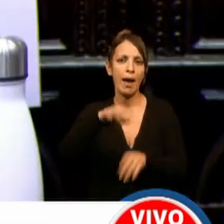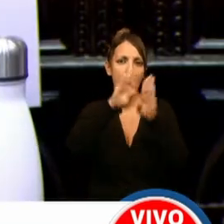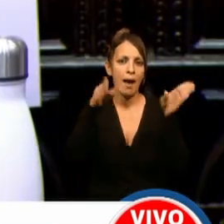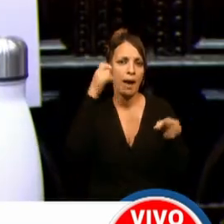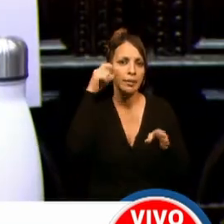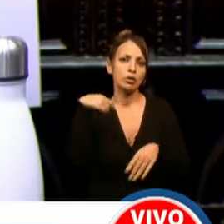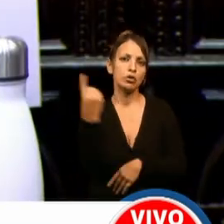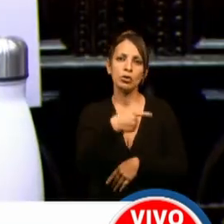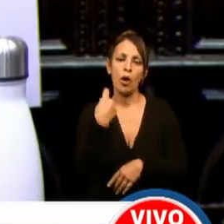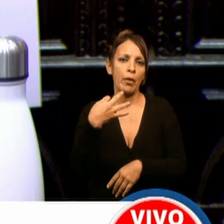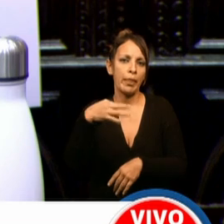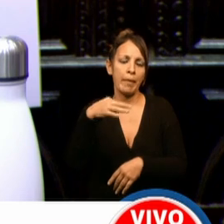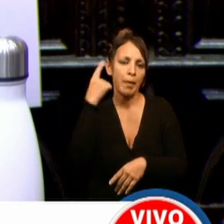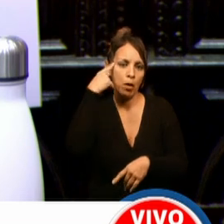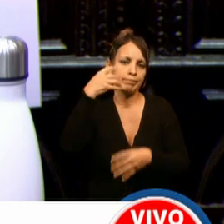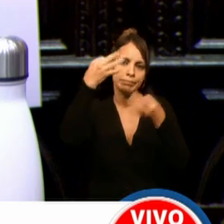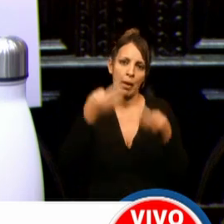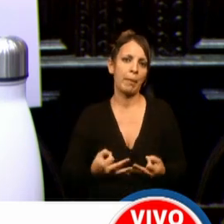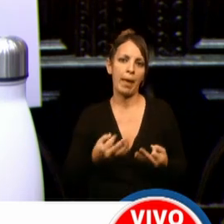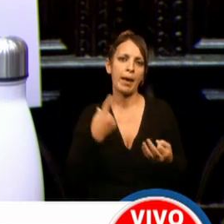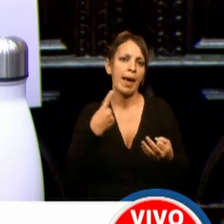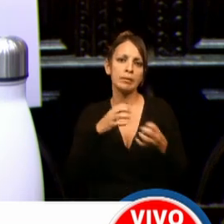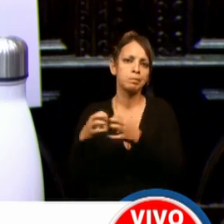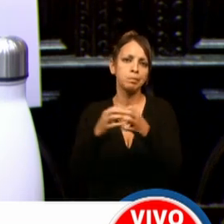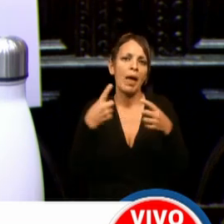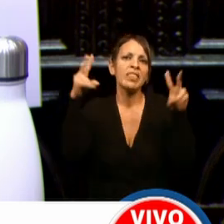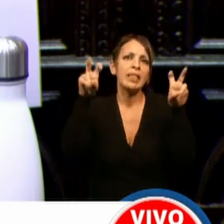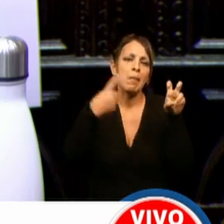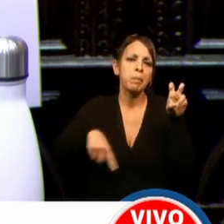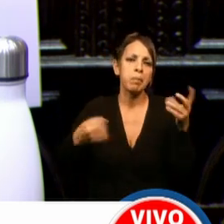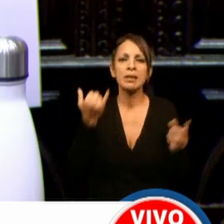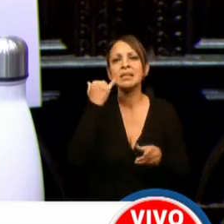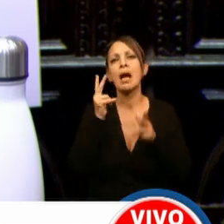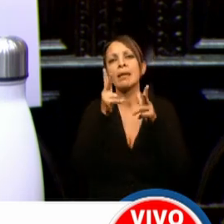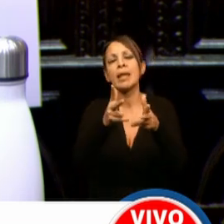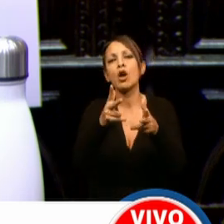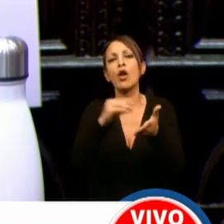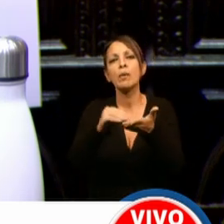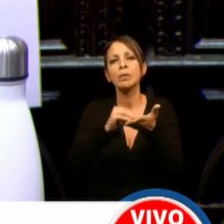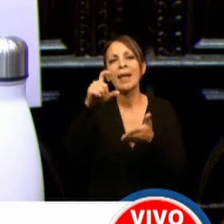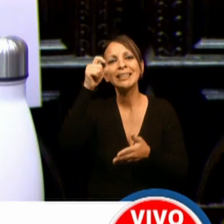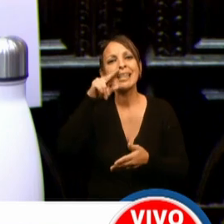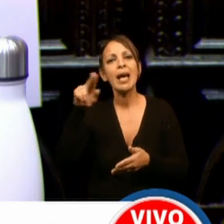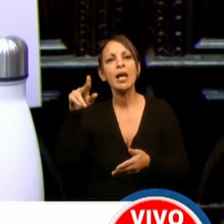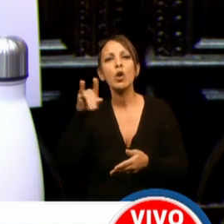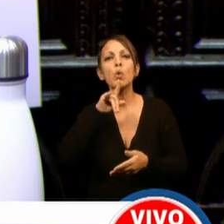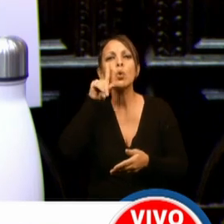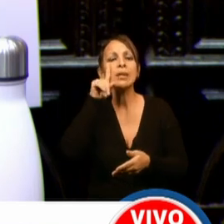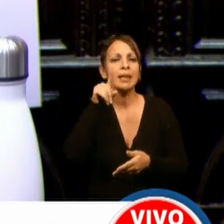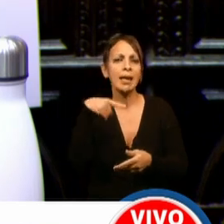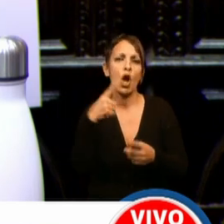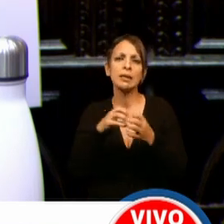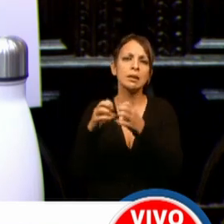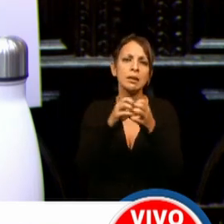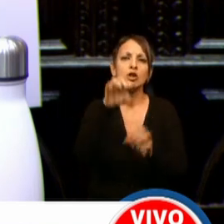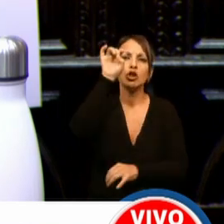recinto tomemos real dimensión de qué es lo que estamos discutiendo lo decía ya la diputada ruth y no estamos discutiendo y no estamos